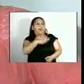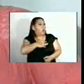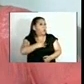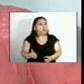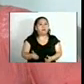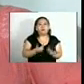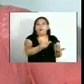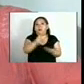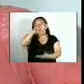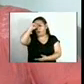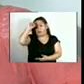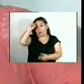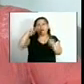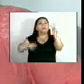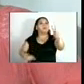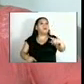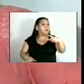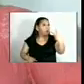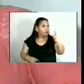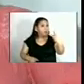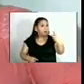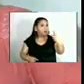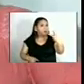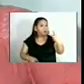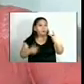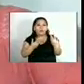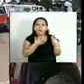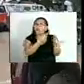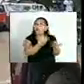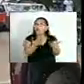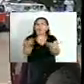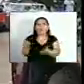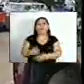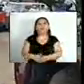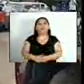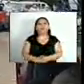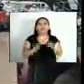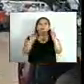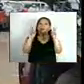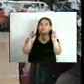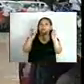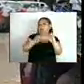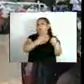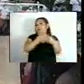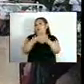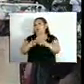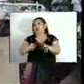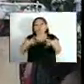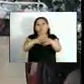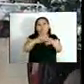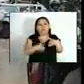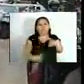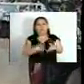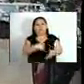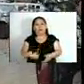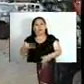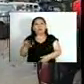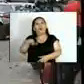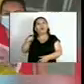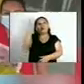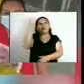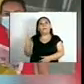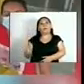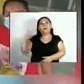hace, segundo porque ayuda a los demás. Al hablar de Cuerpo de Socorro, uno de los referentes es Carlos